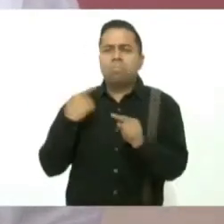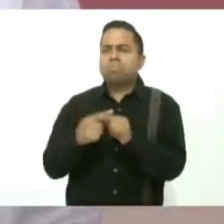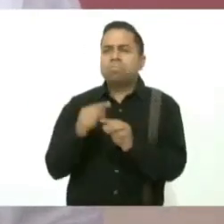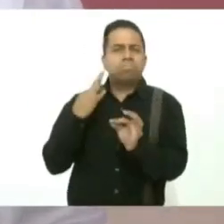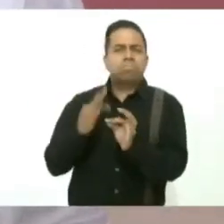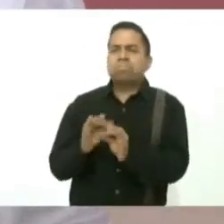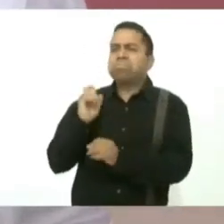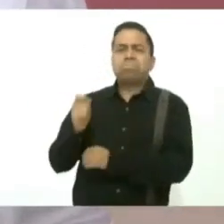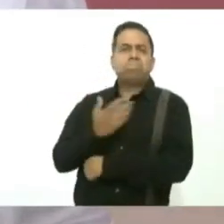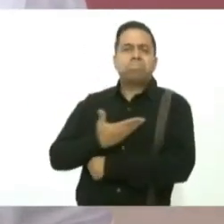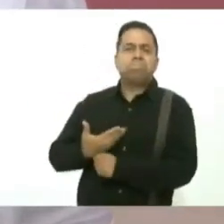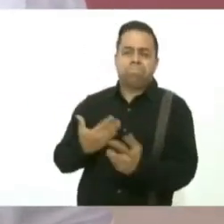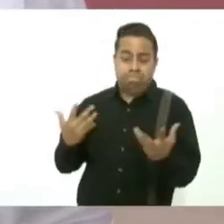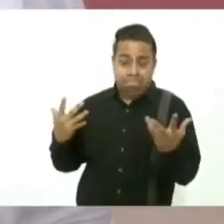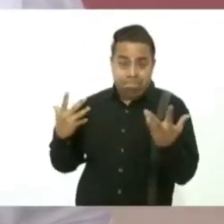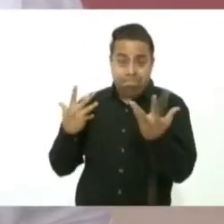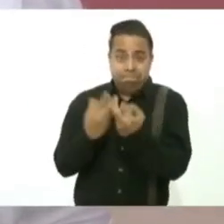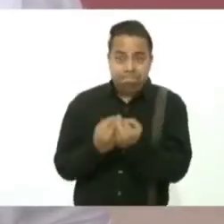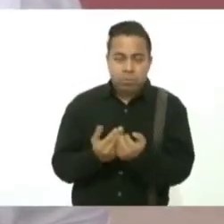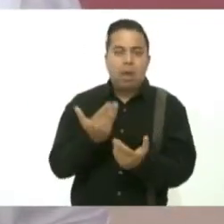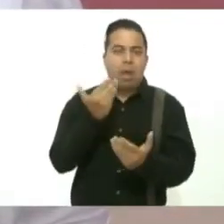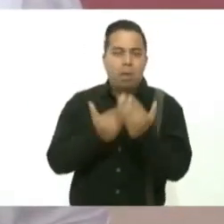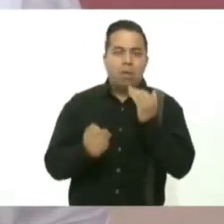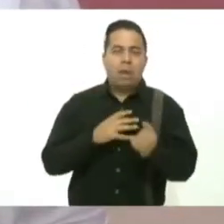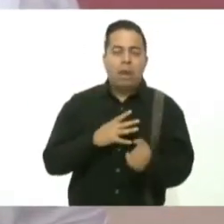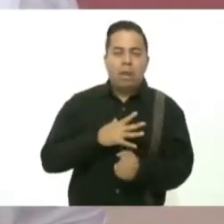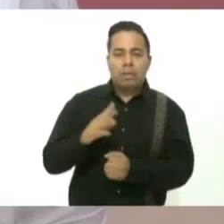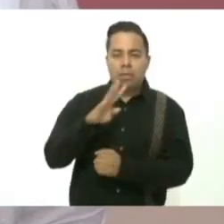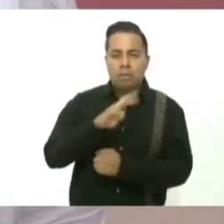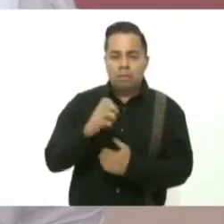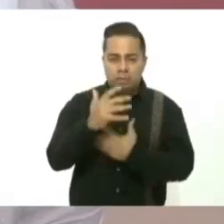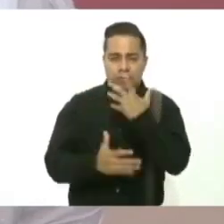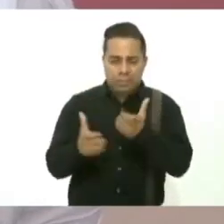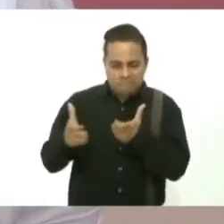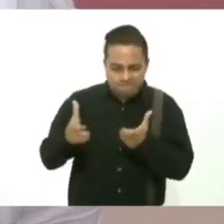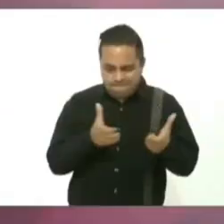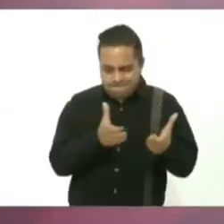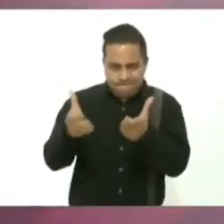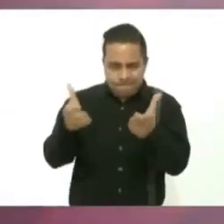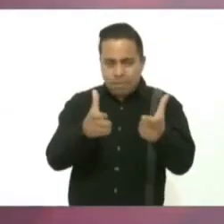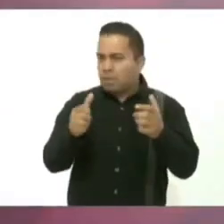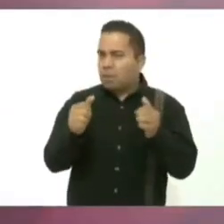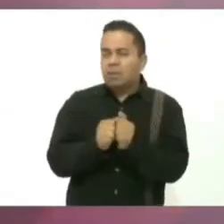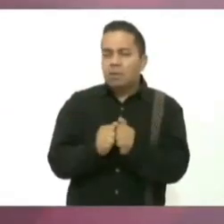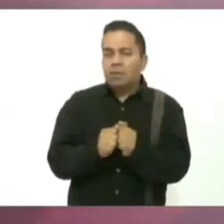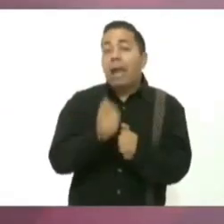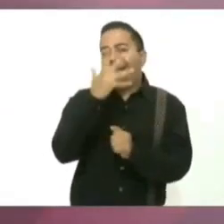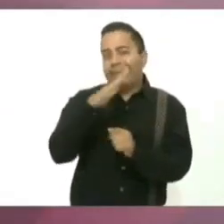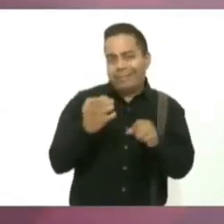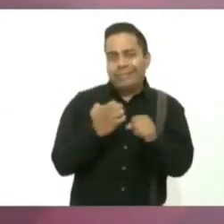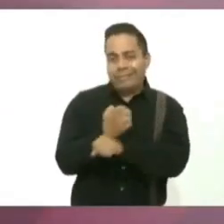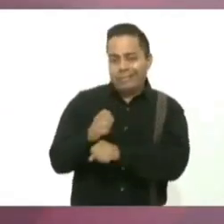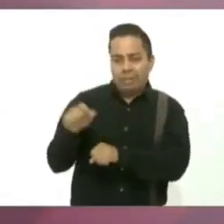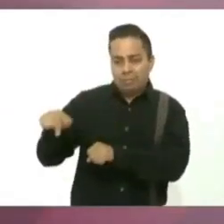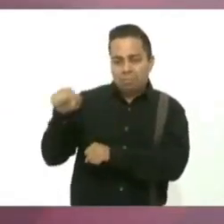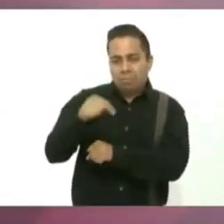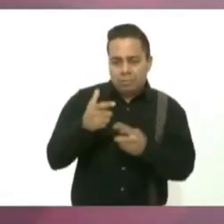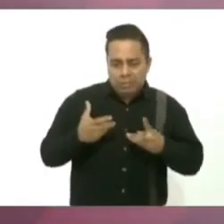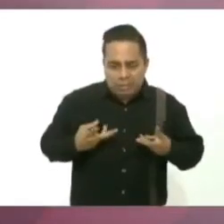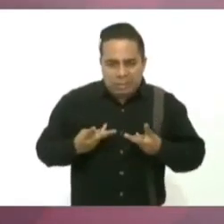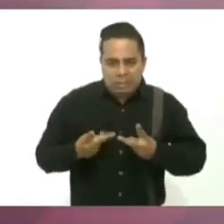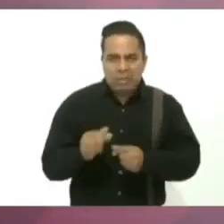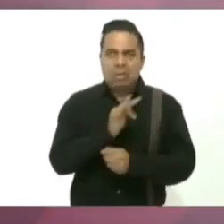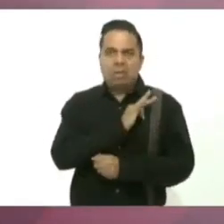presidente, hasta ahorita tendríamos 415 caminos en 10 estados con una inversión de más